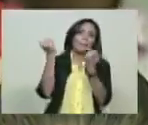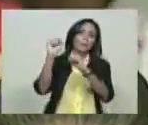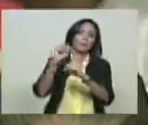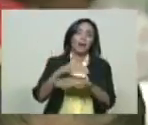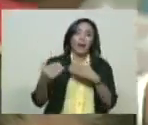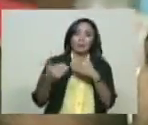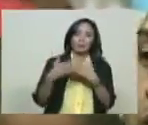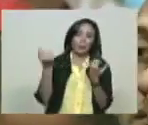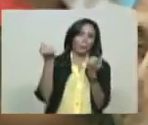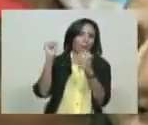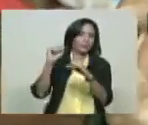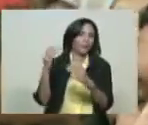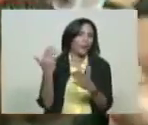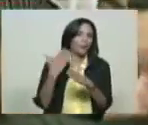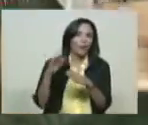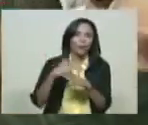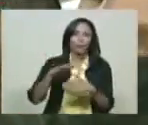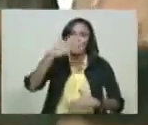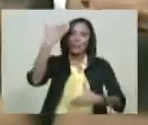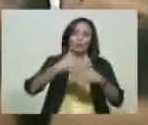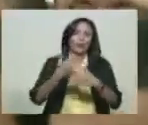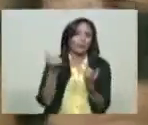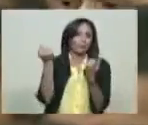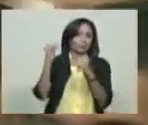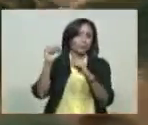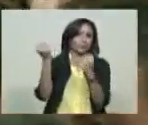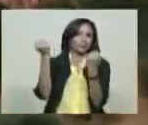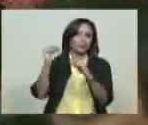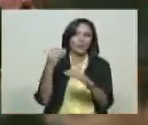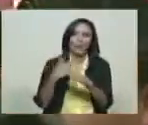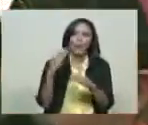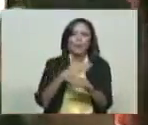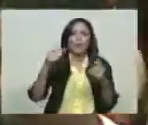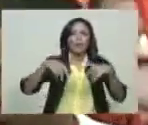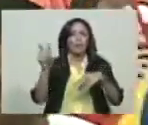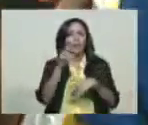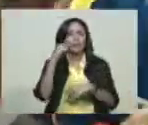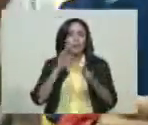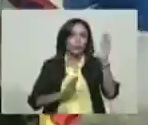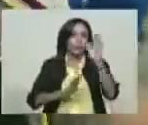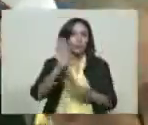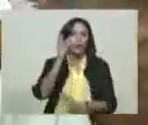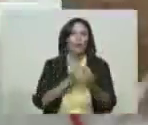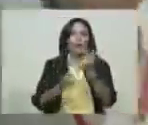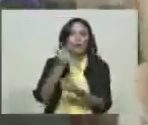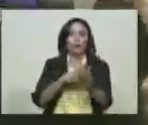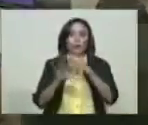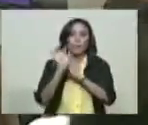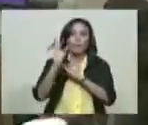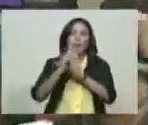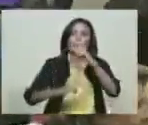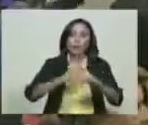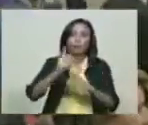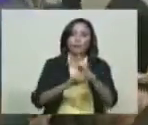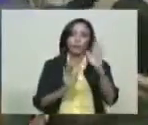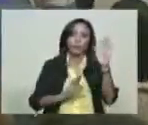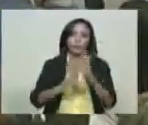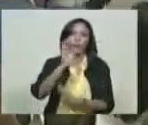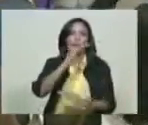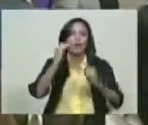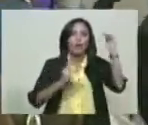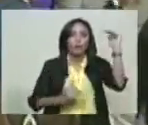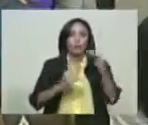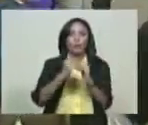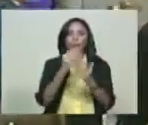o sin agresión con bloqueo o sin bloqueo hacerle ver eso en una potencia económica productiva próspera